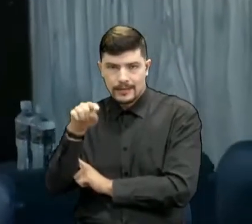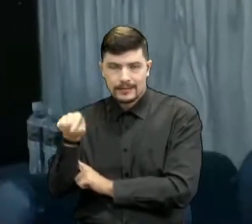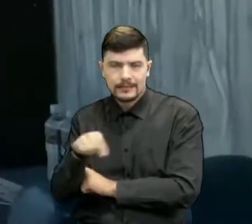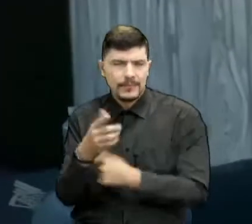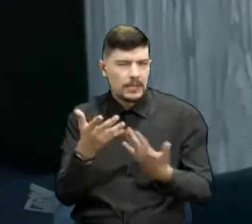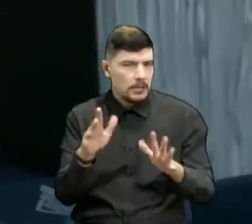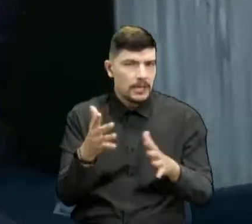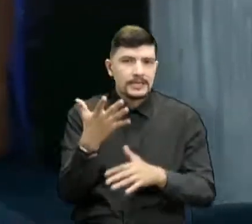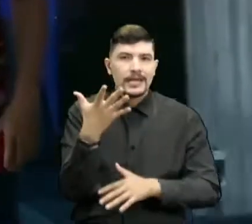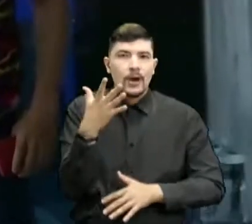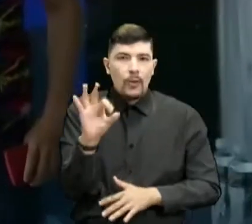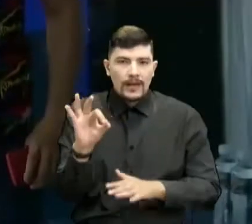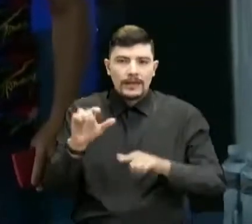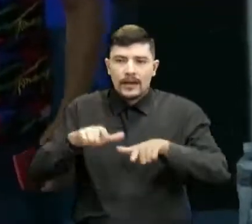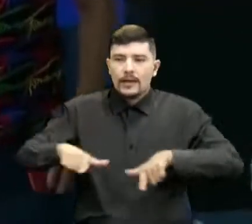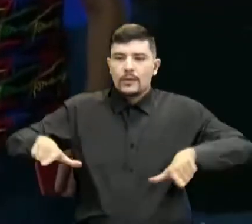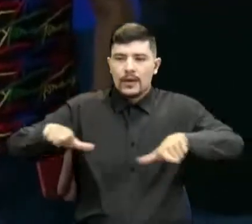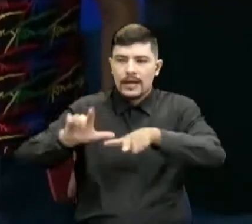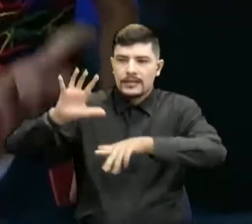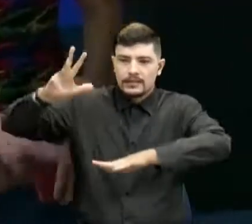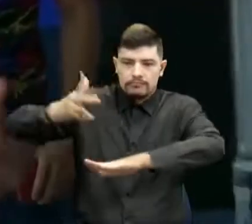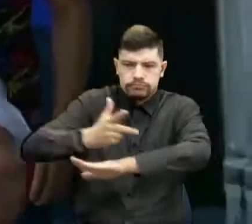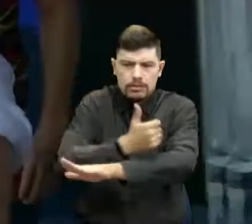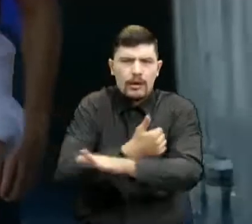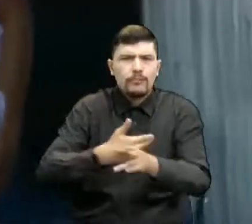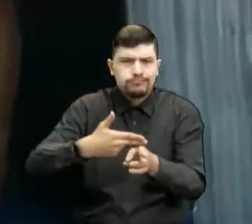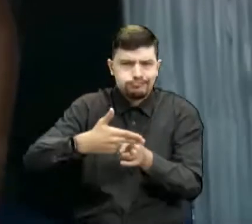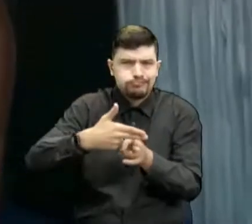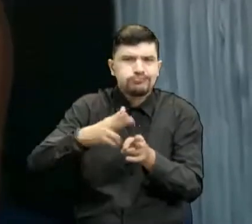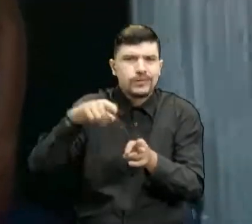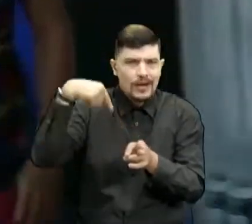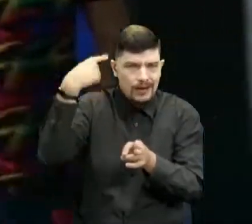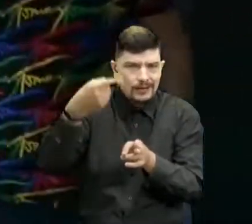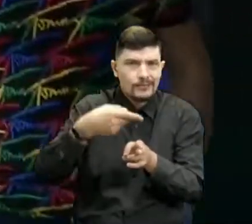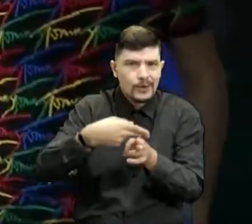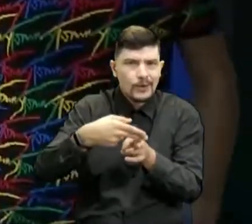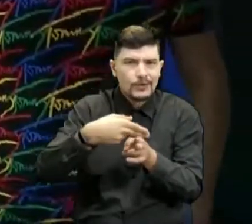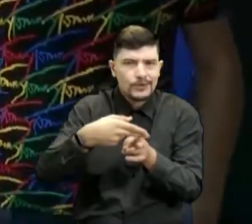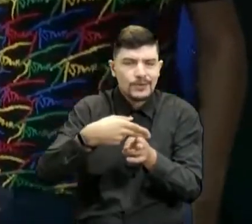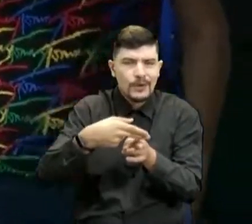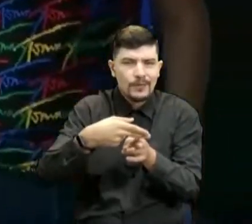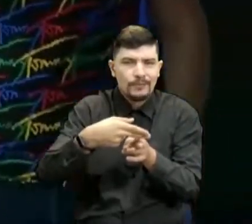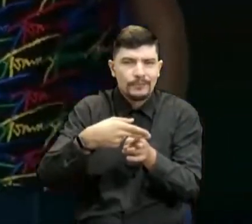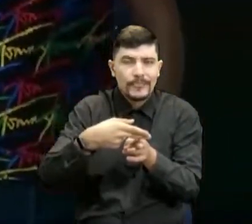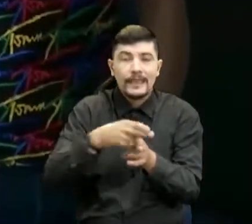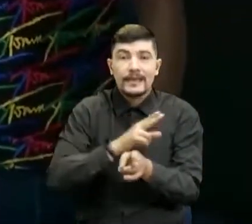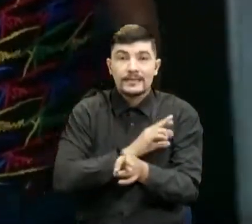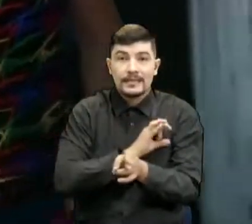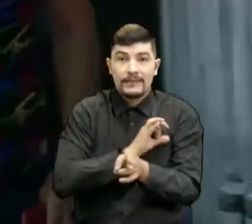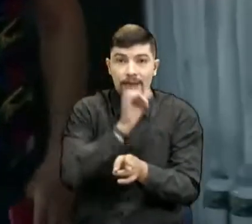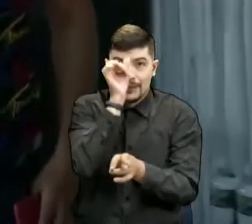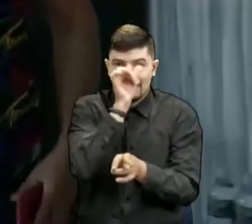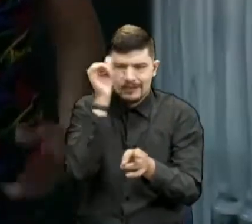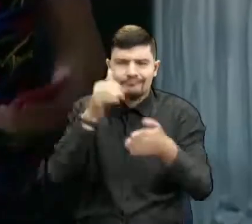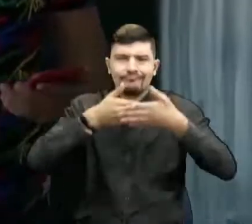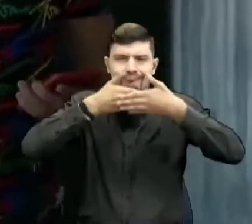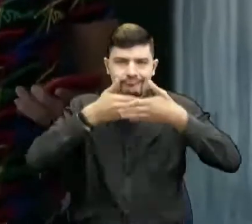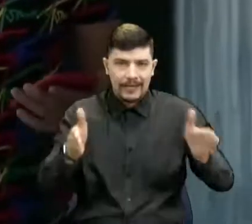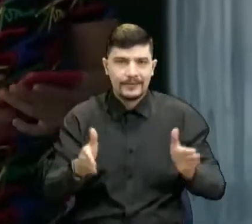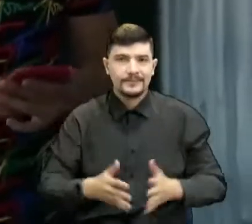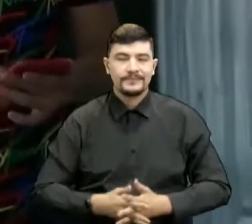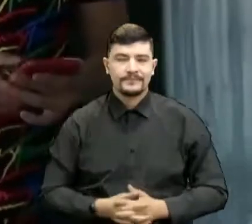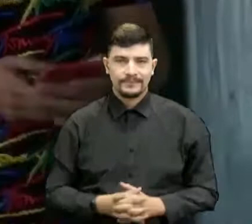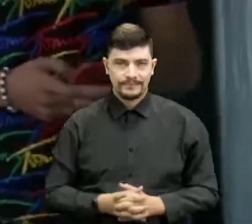bares en la capital de Cúcuta que podrán empezar a reabrir sus puertas este próximo fin de semana. Y es que tienen pensado